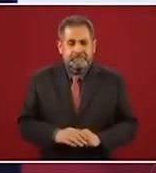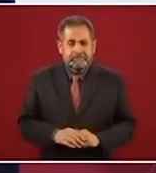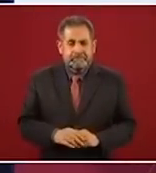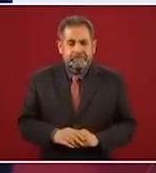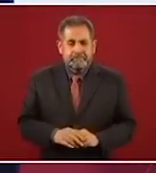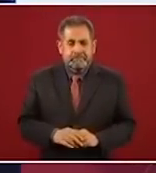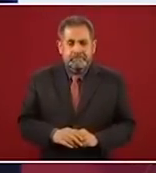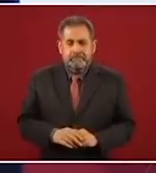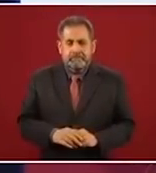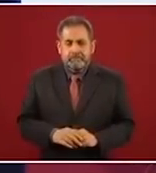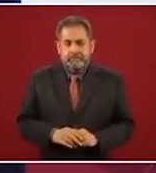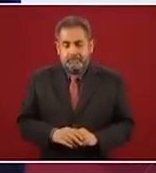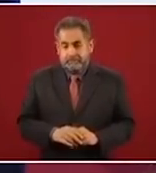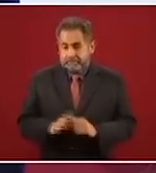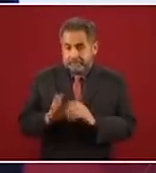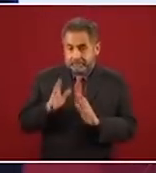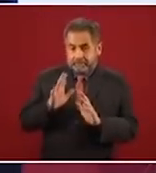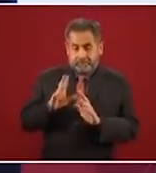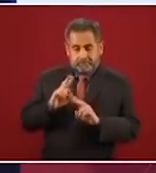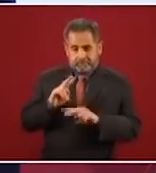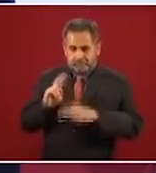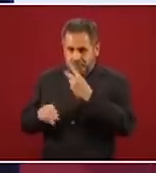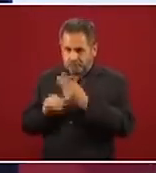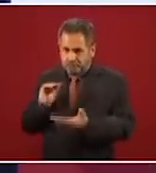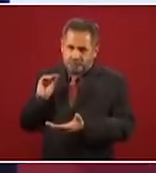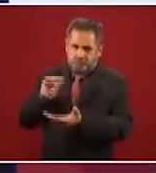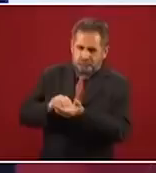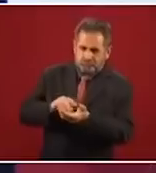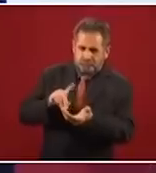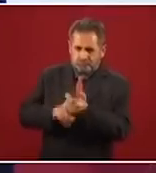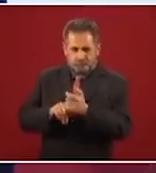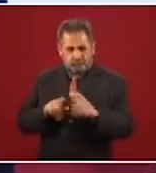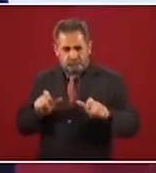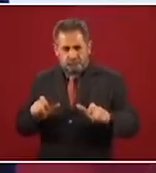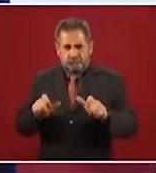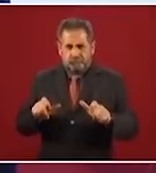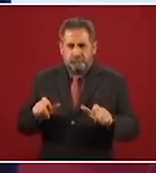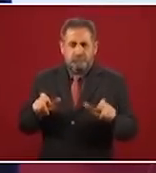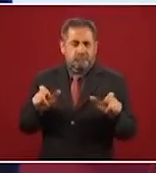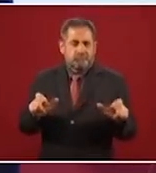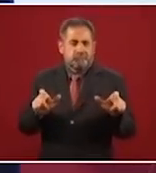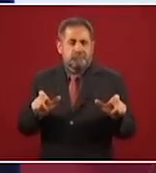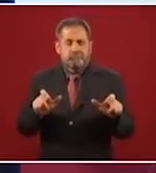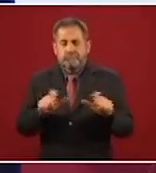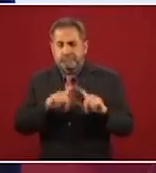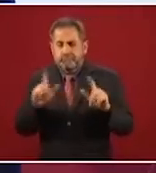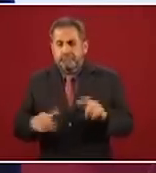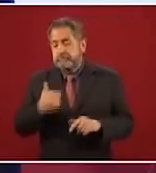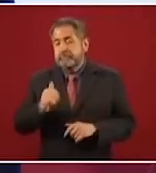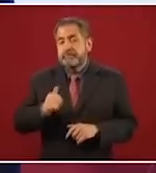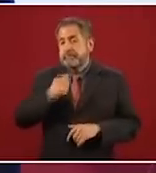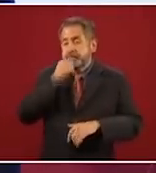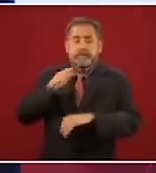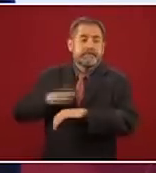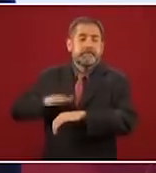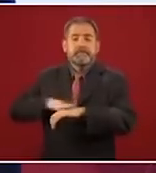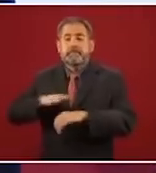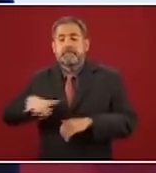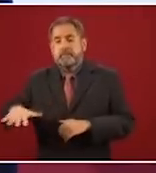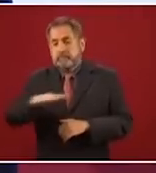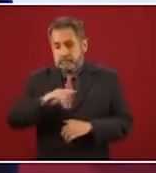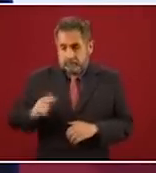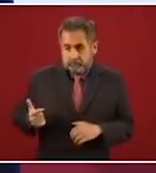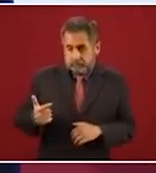porque ya entramos ahí. Y aprovecho también para decirle a los ciudadanos de Guanajuato